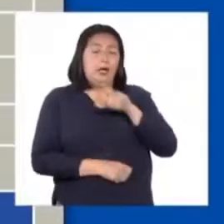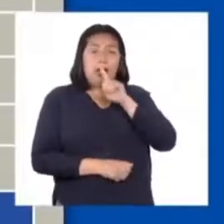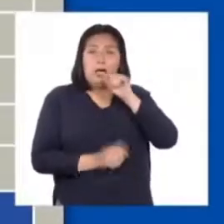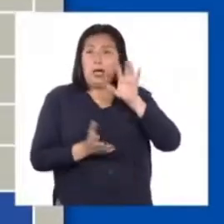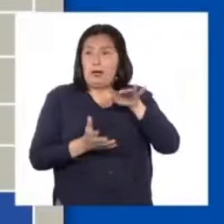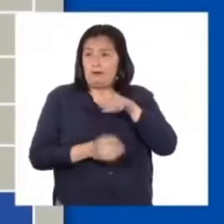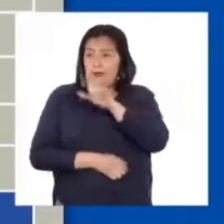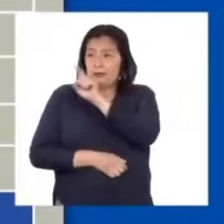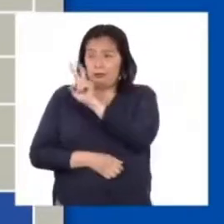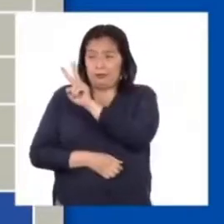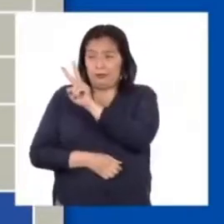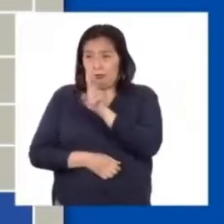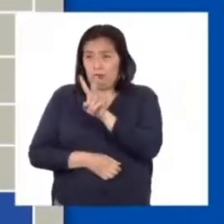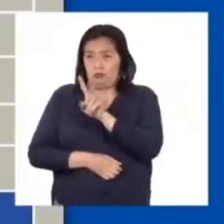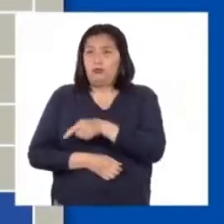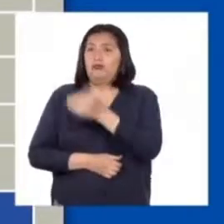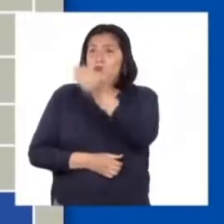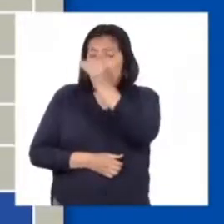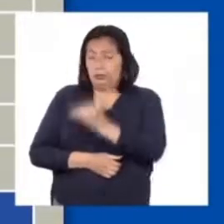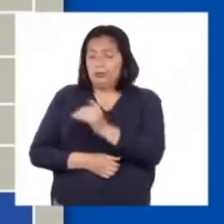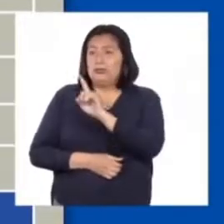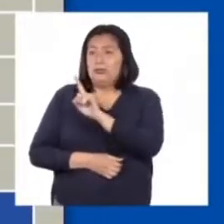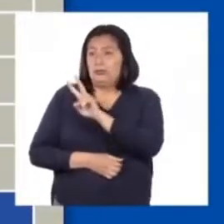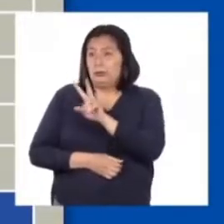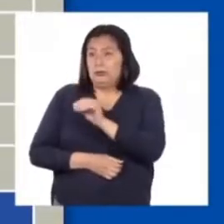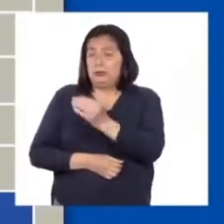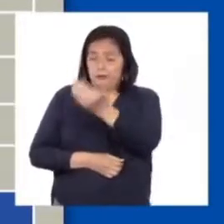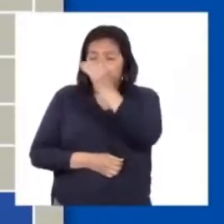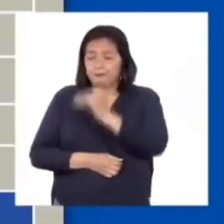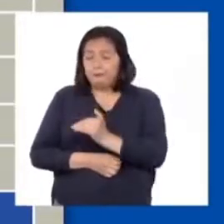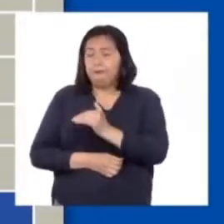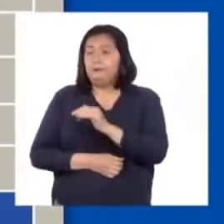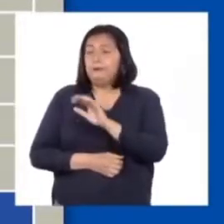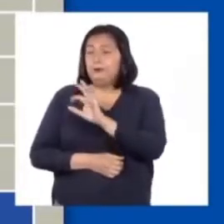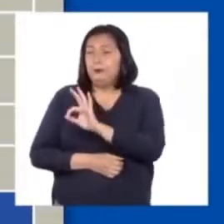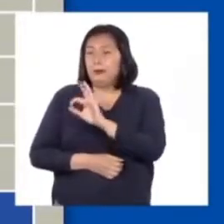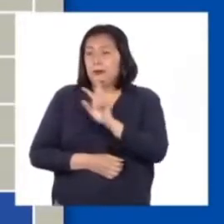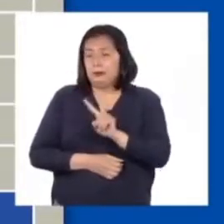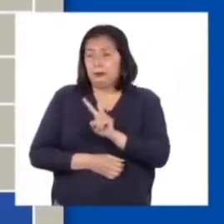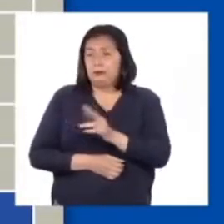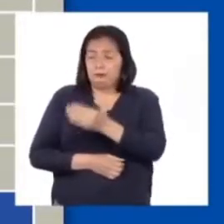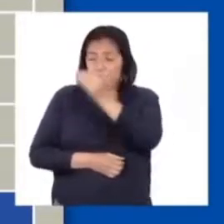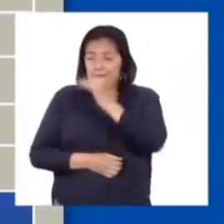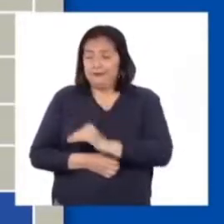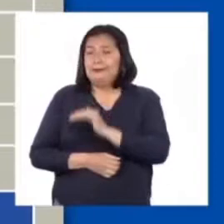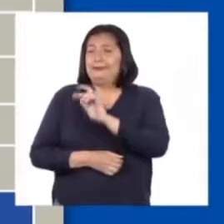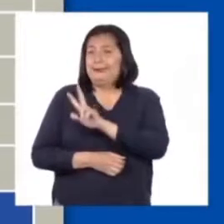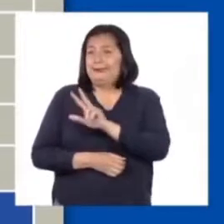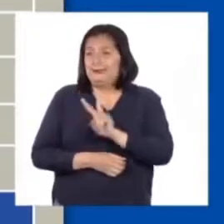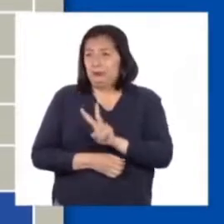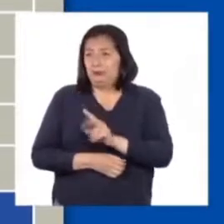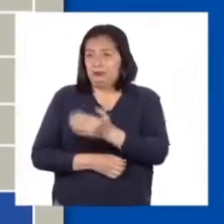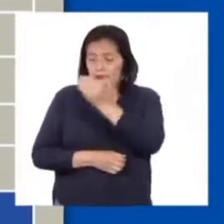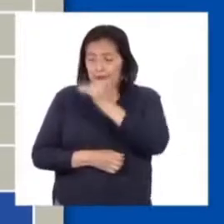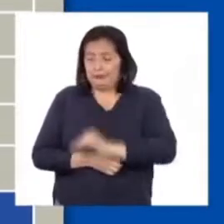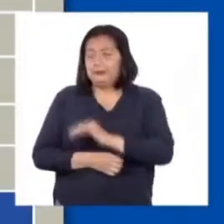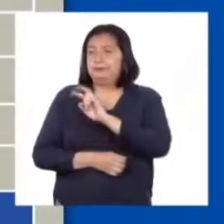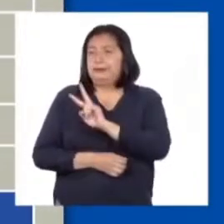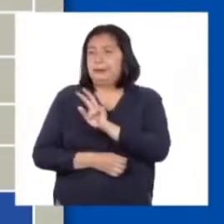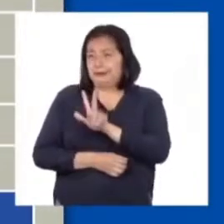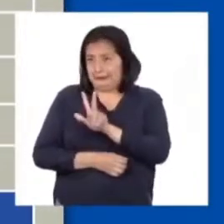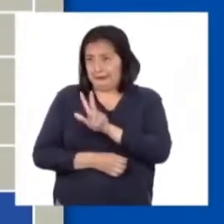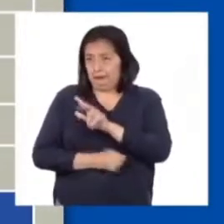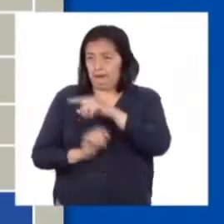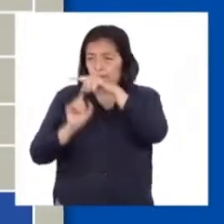122 más 120 más 92 más 32 más 23.